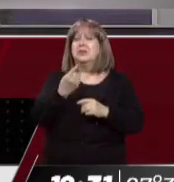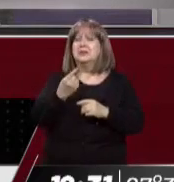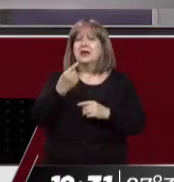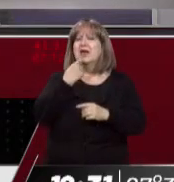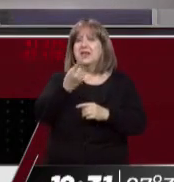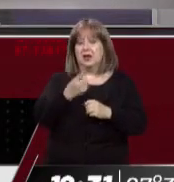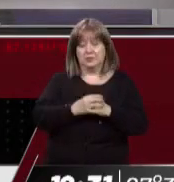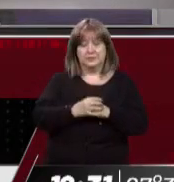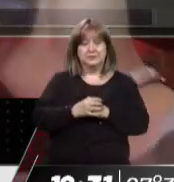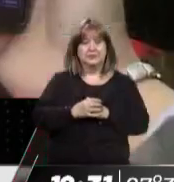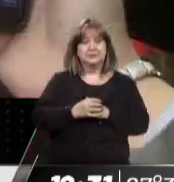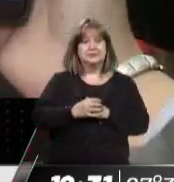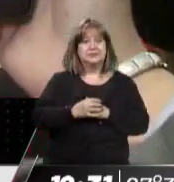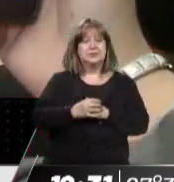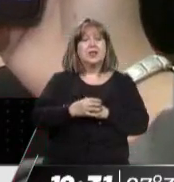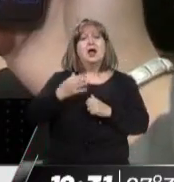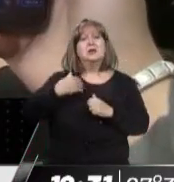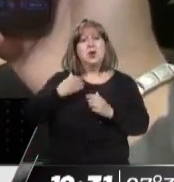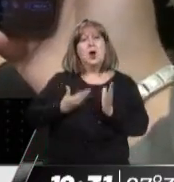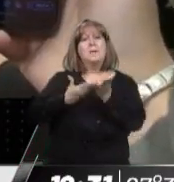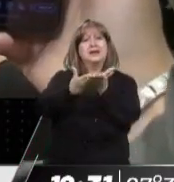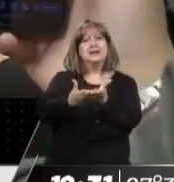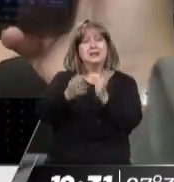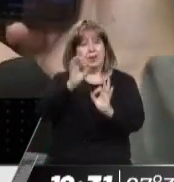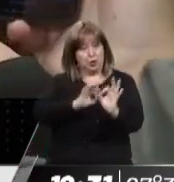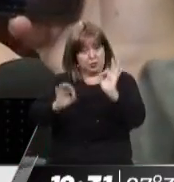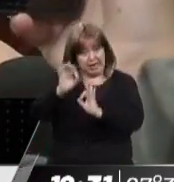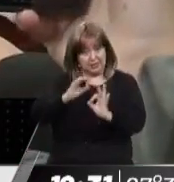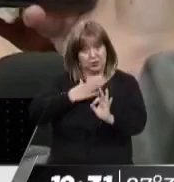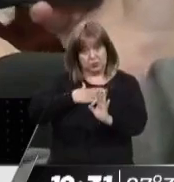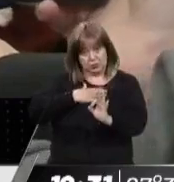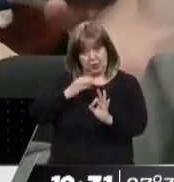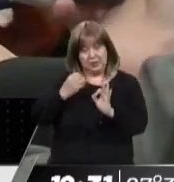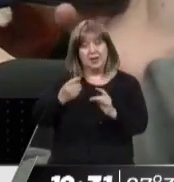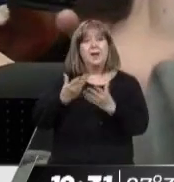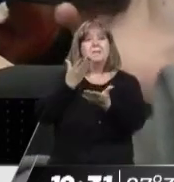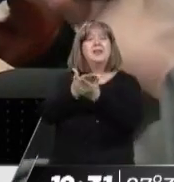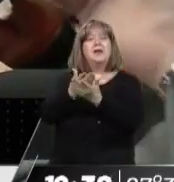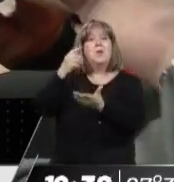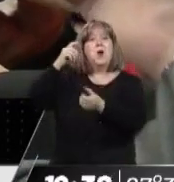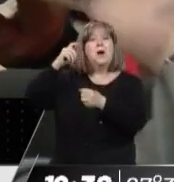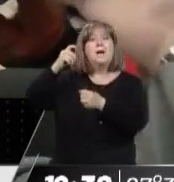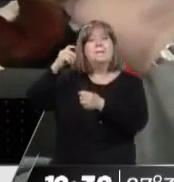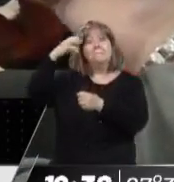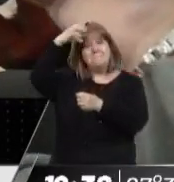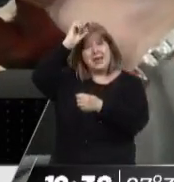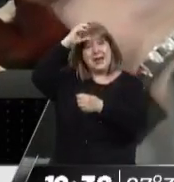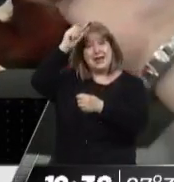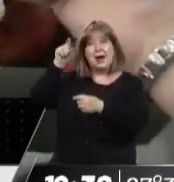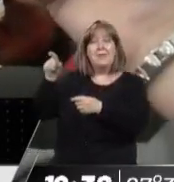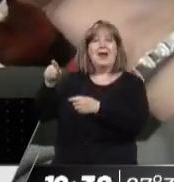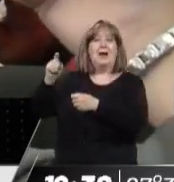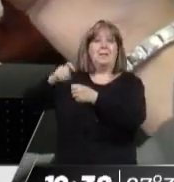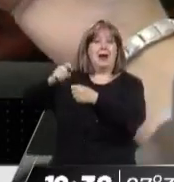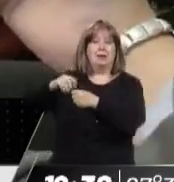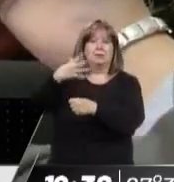pretende. Hoy estamos presentando el proyecto donde pedimos minería para Malargüe. Como lo dijimos hace 2 años y medio,